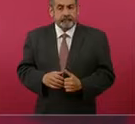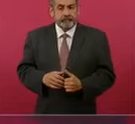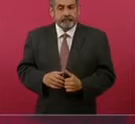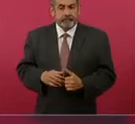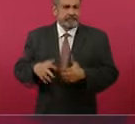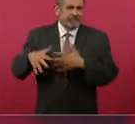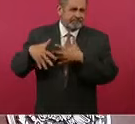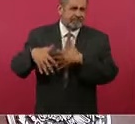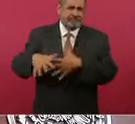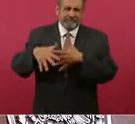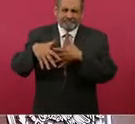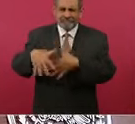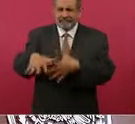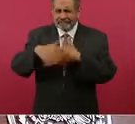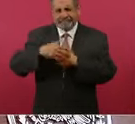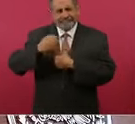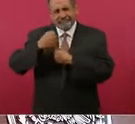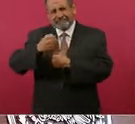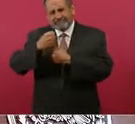manifestaciones